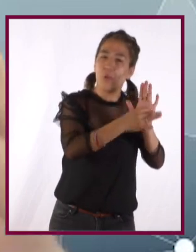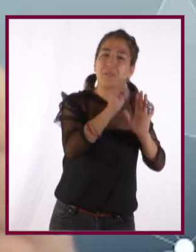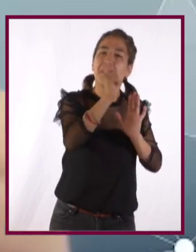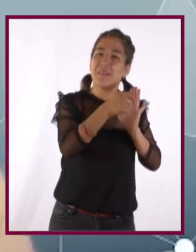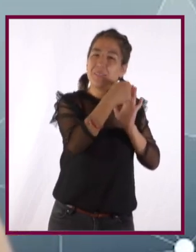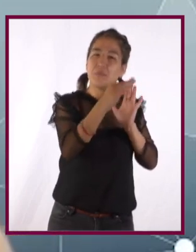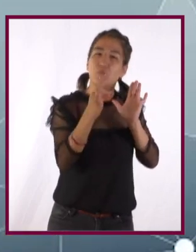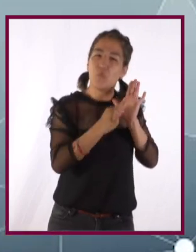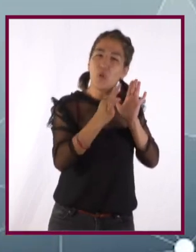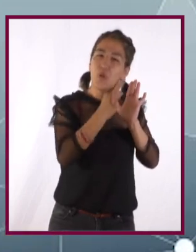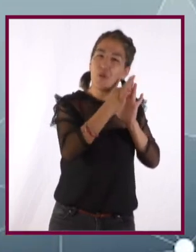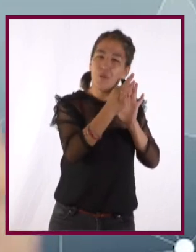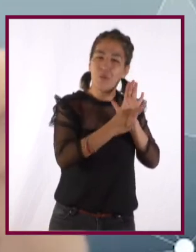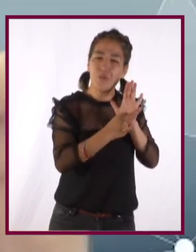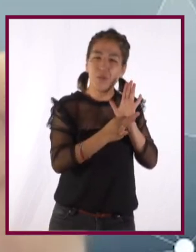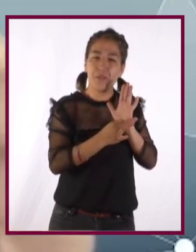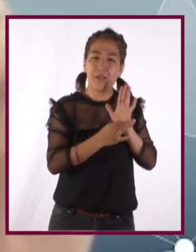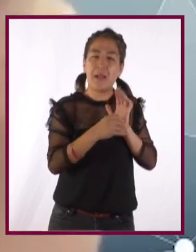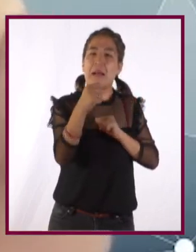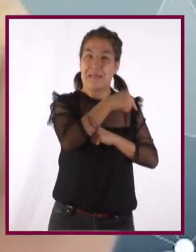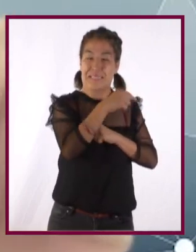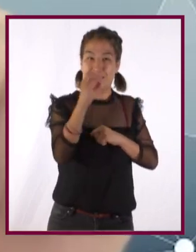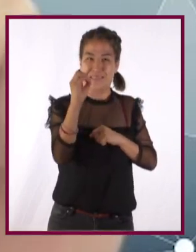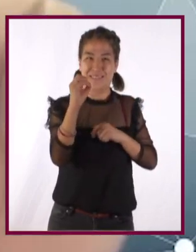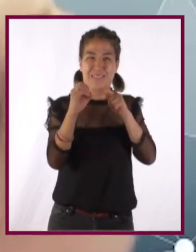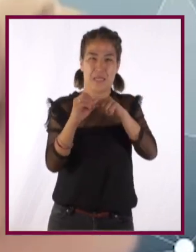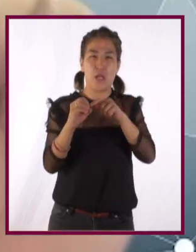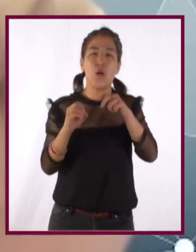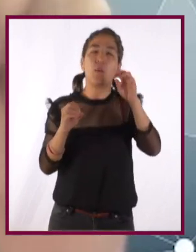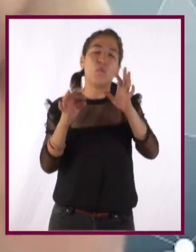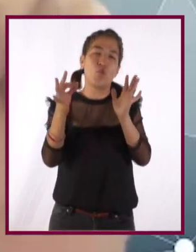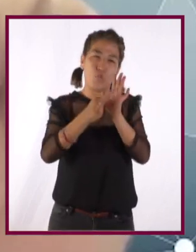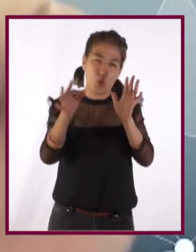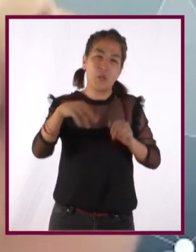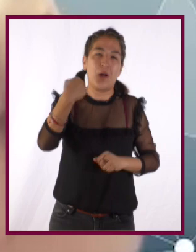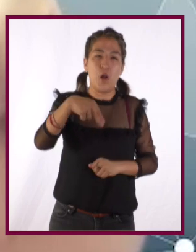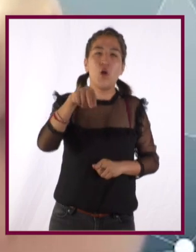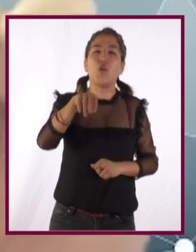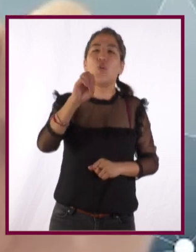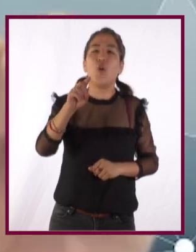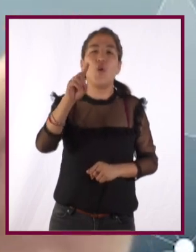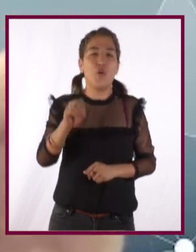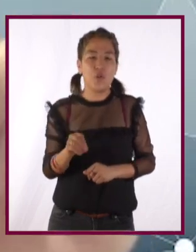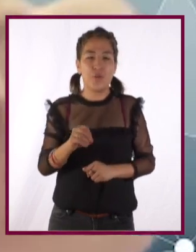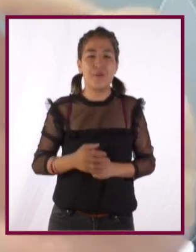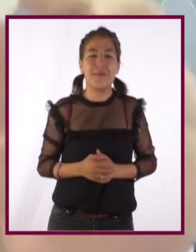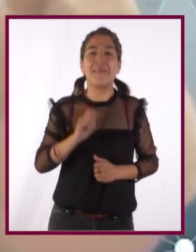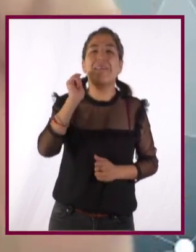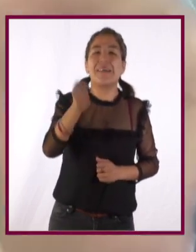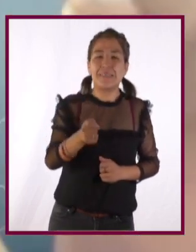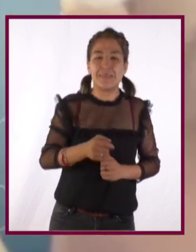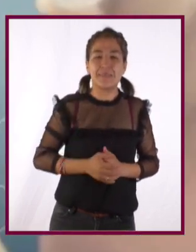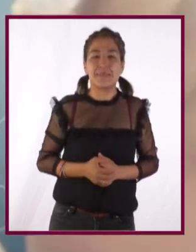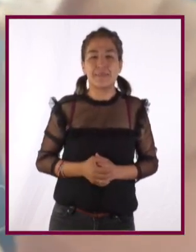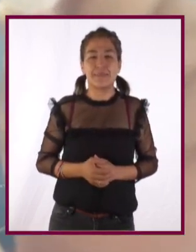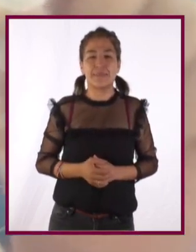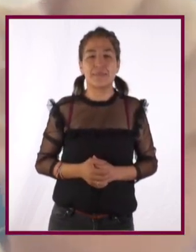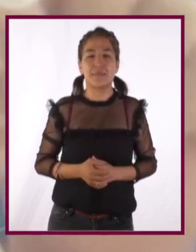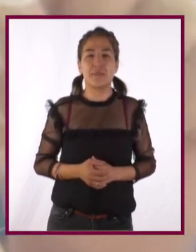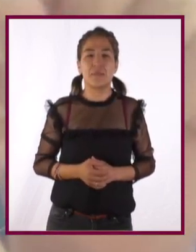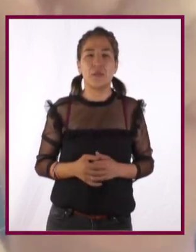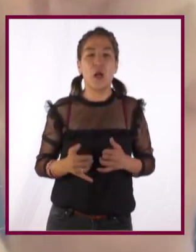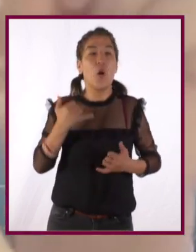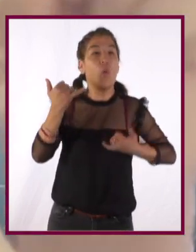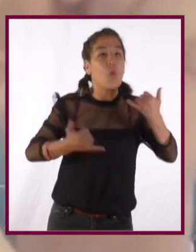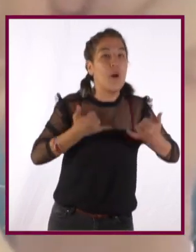de estos? O sea, cada uno de estos nodos o puntitos, pues estaría representando un posible estado